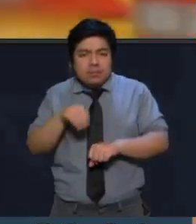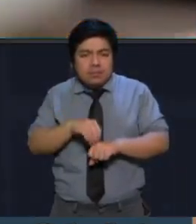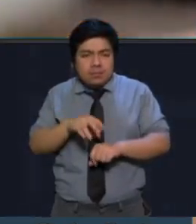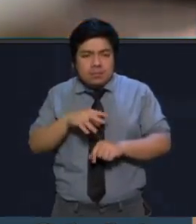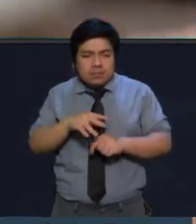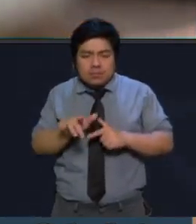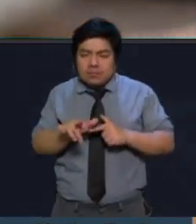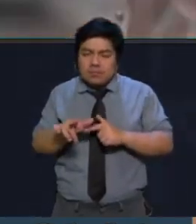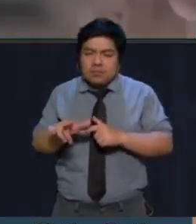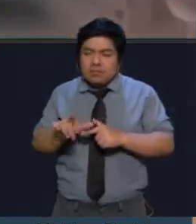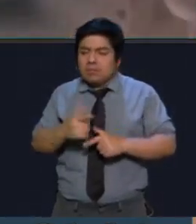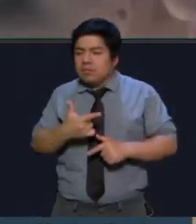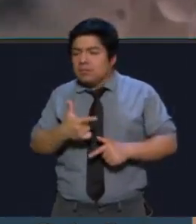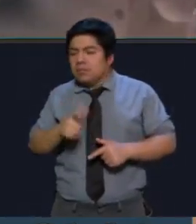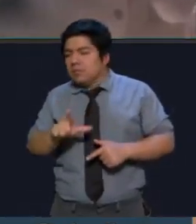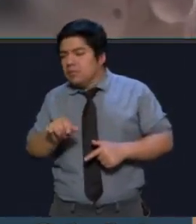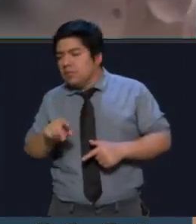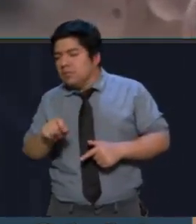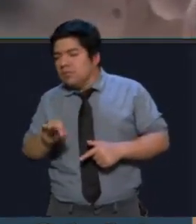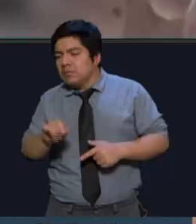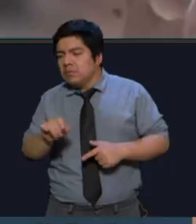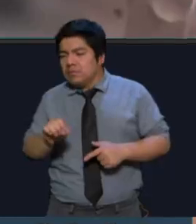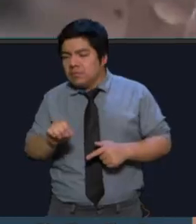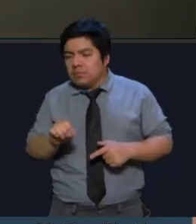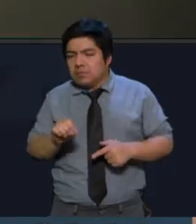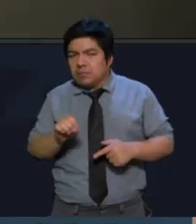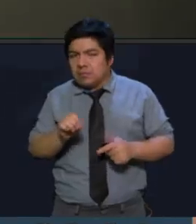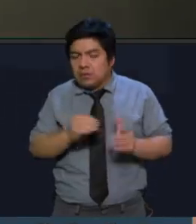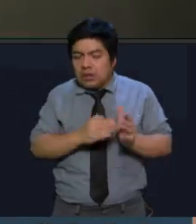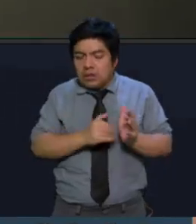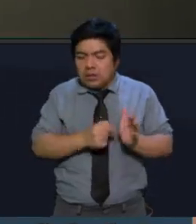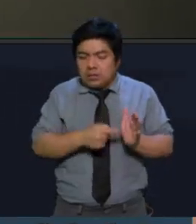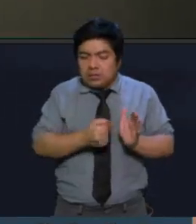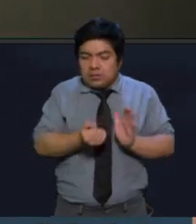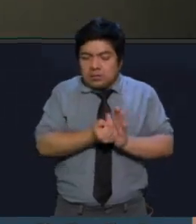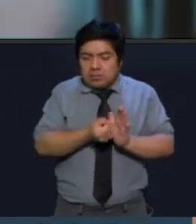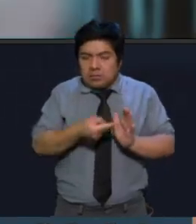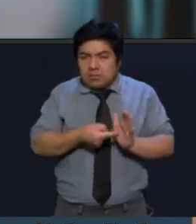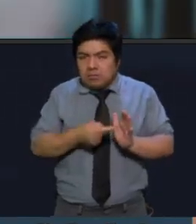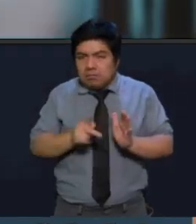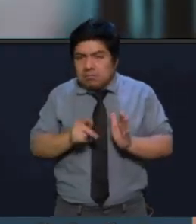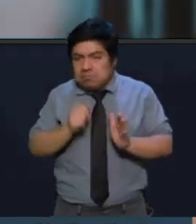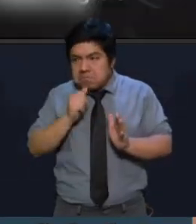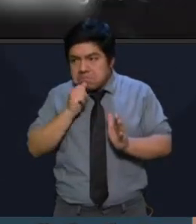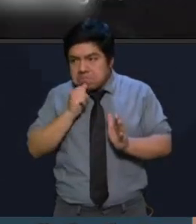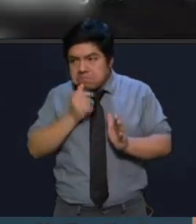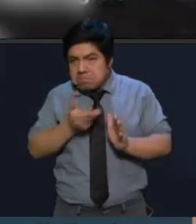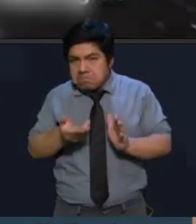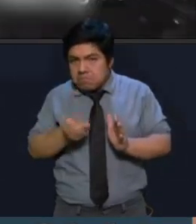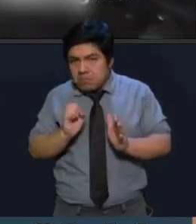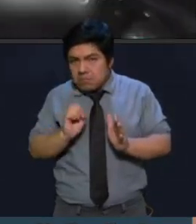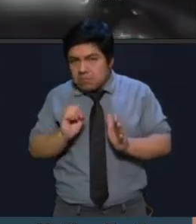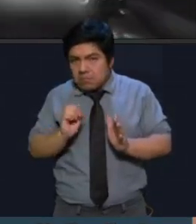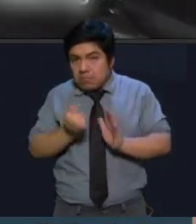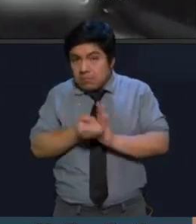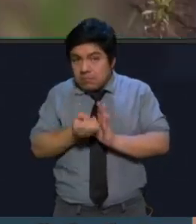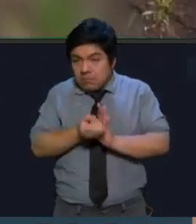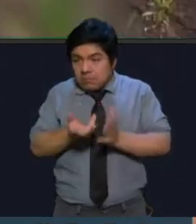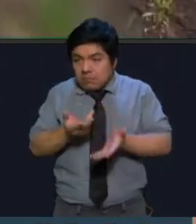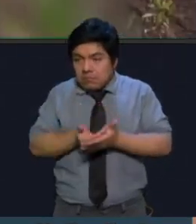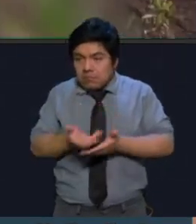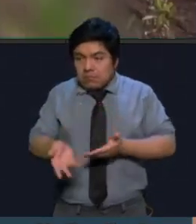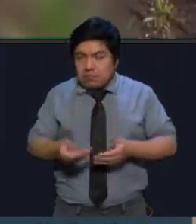dar continuidad al glifosato, no un comunicado, sino un decreto, y no ha ocurrido, no se ha